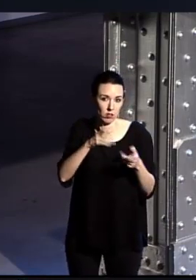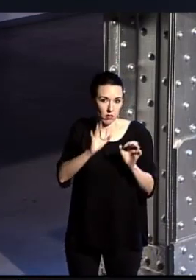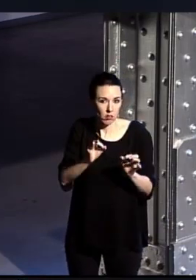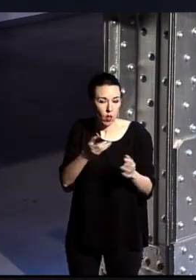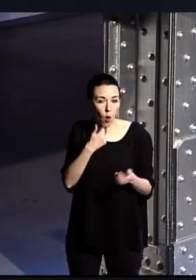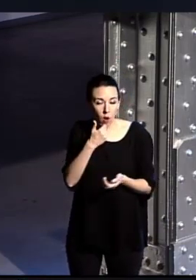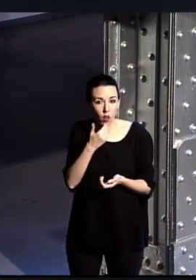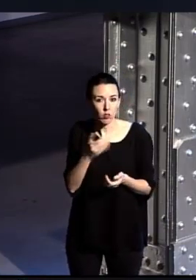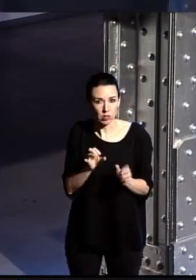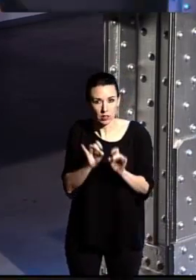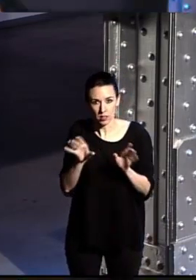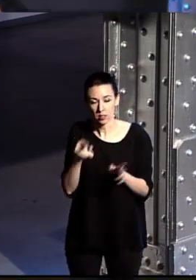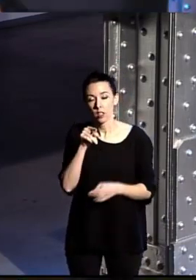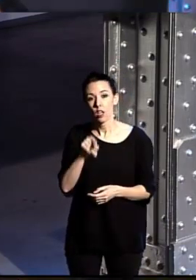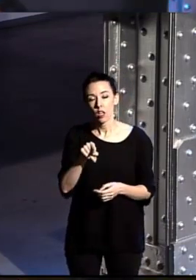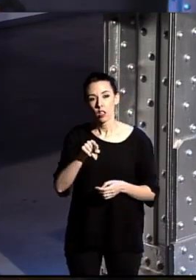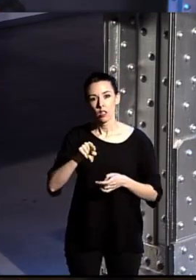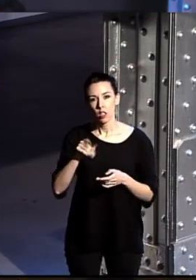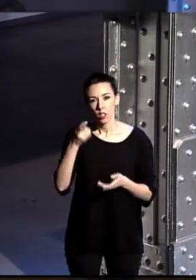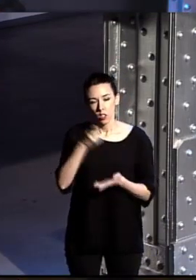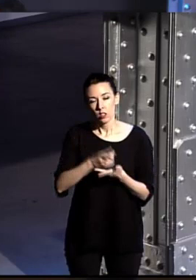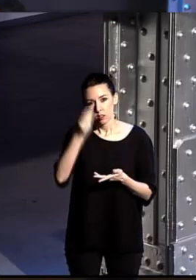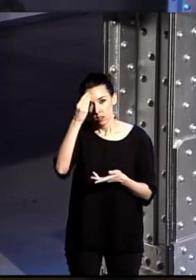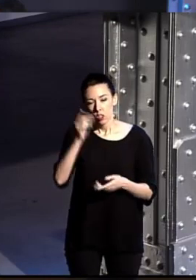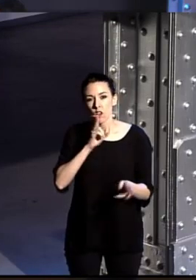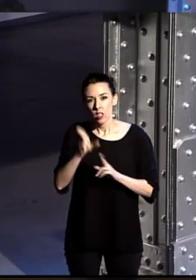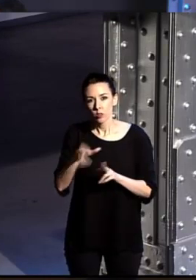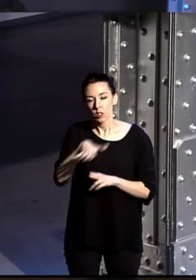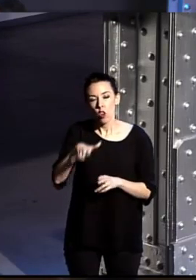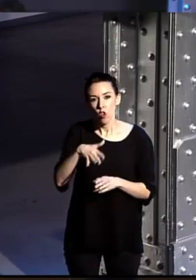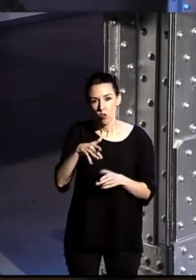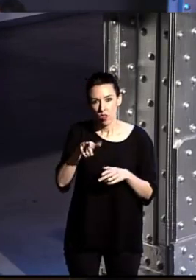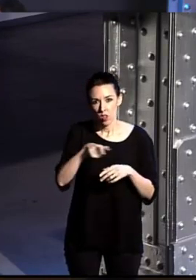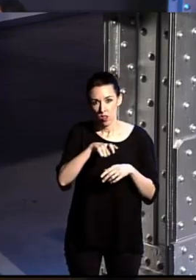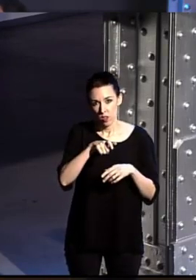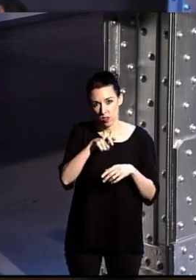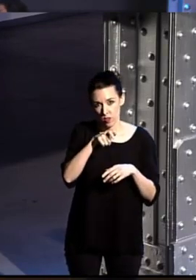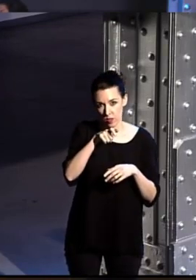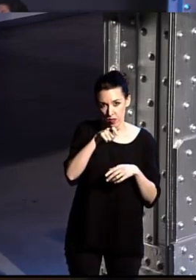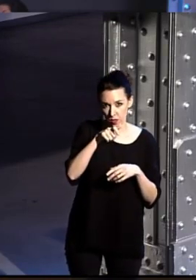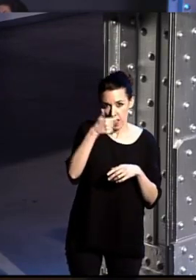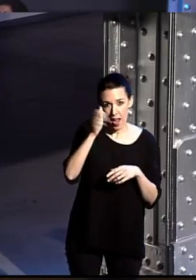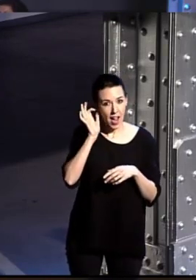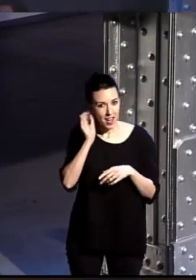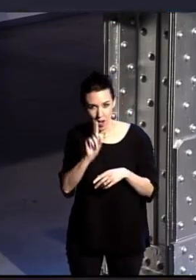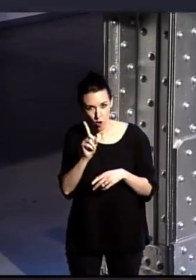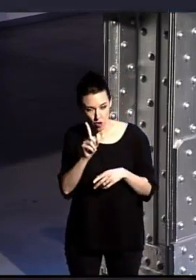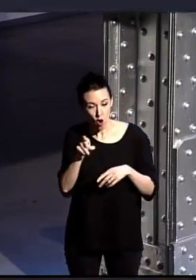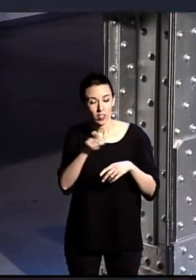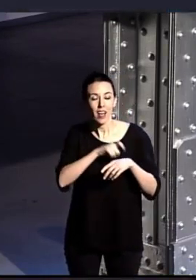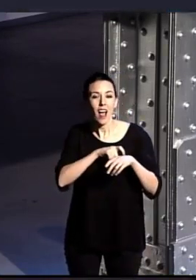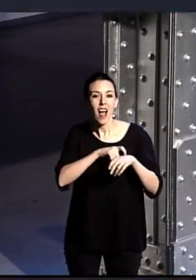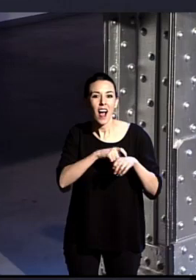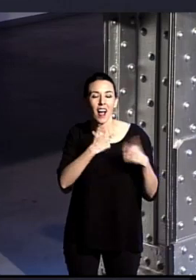obra? Claro. Yo aquí, de nuevo, creo que la respuesta está en el género, y no en el género mujer-hombre, sino en el género